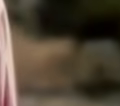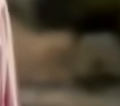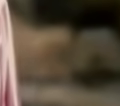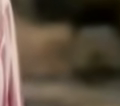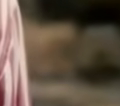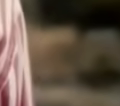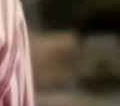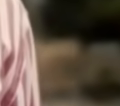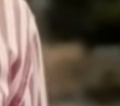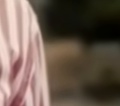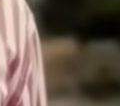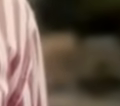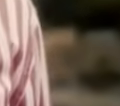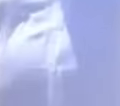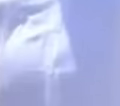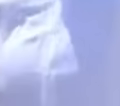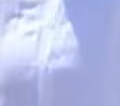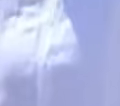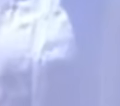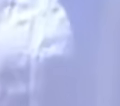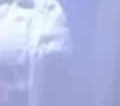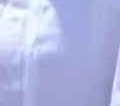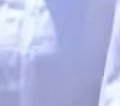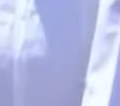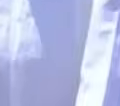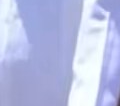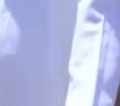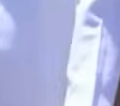Hondureña es esta